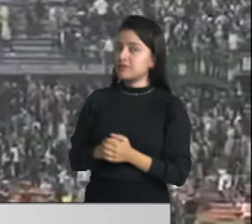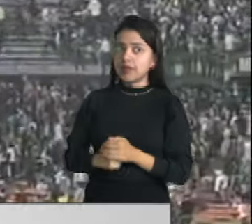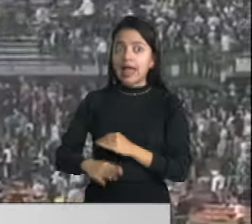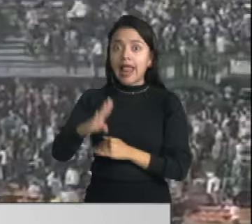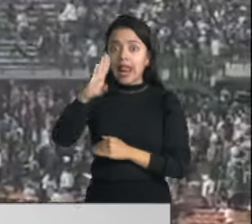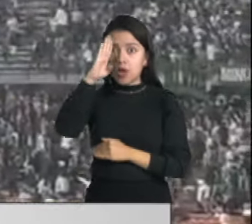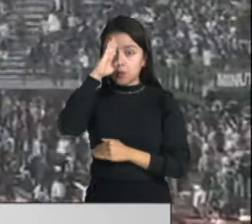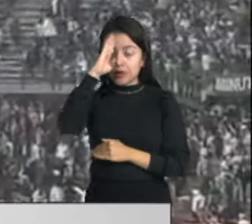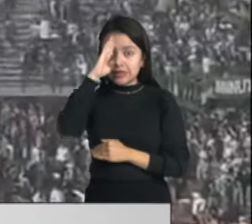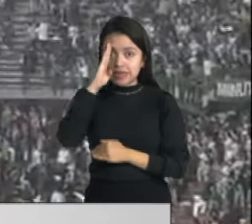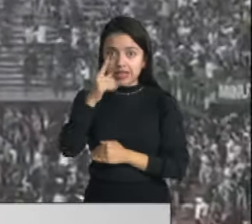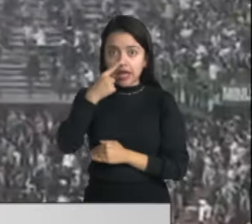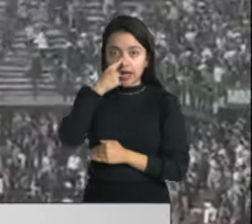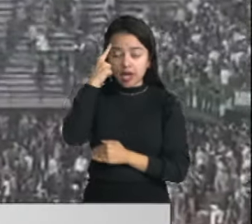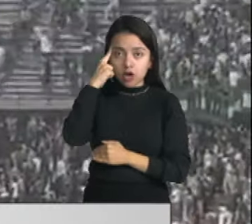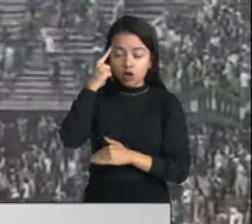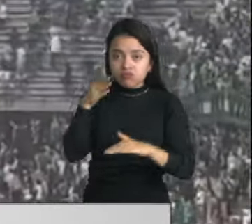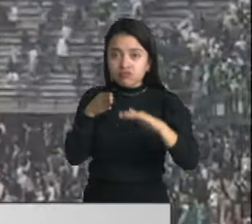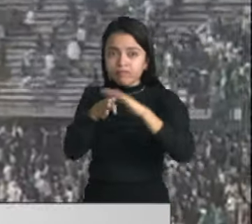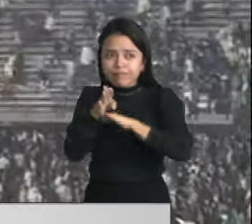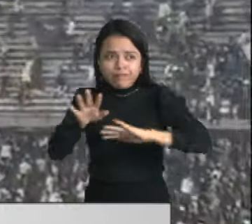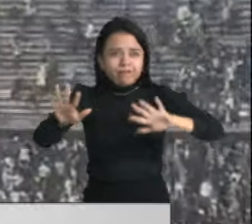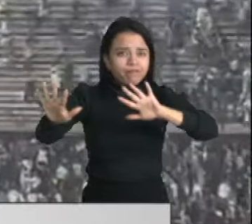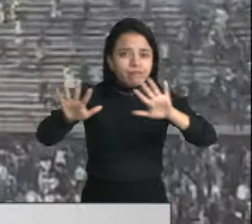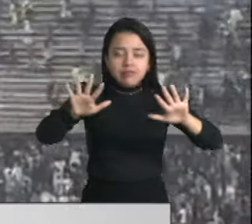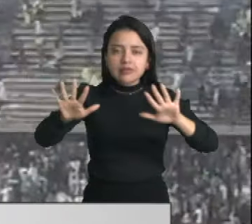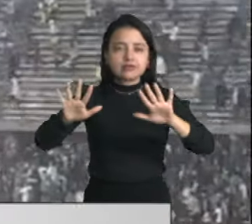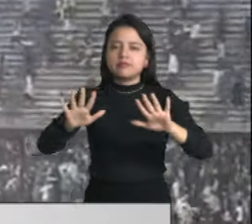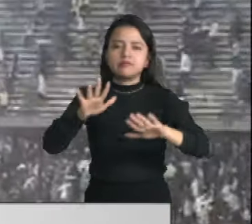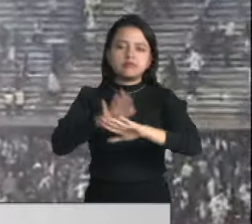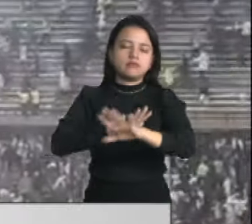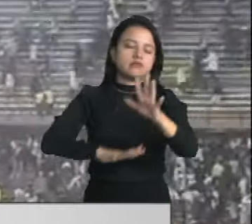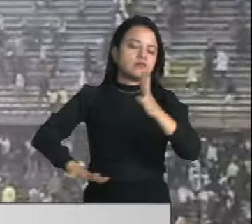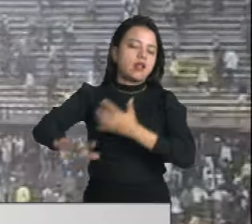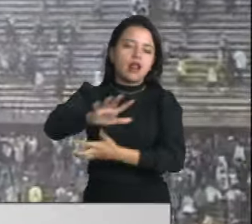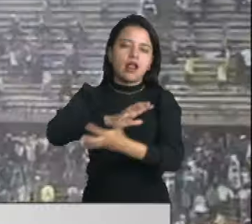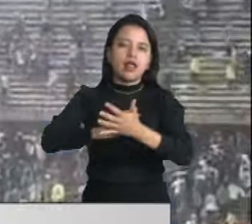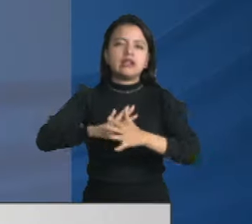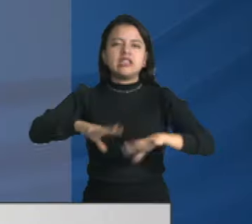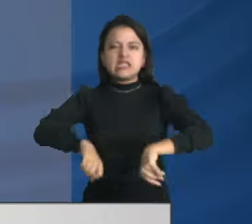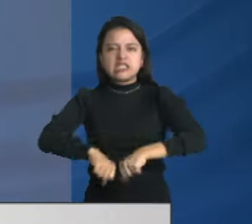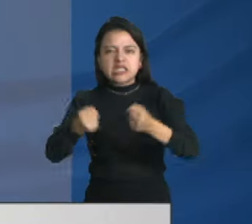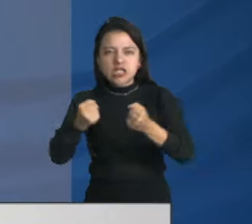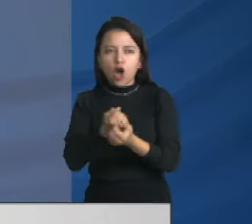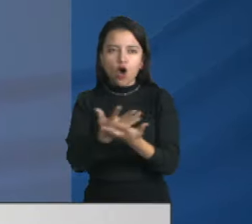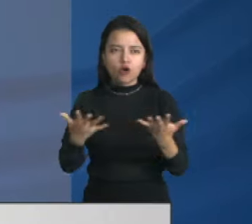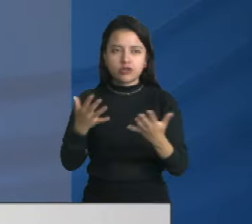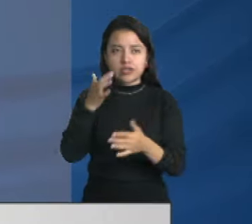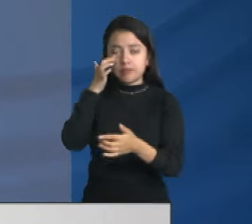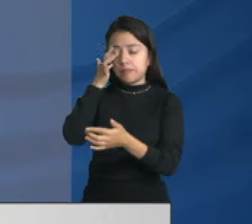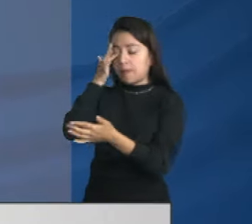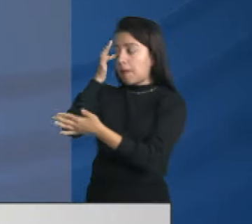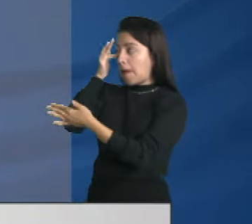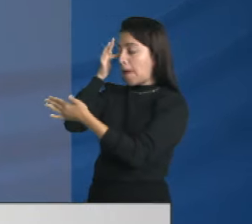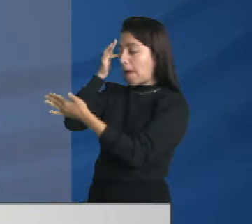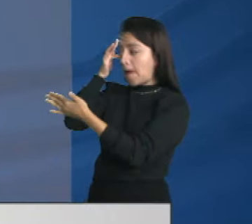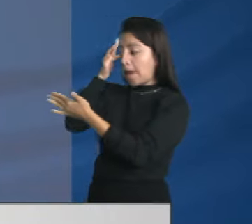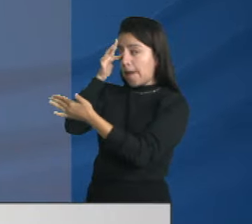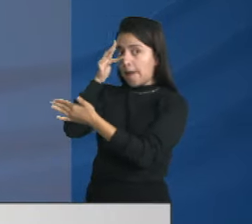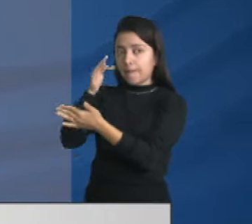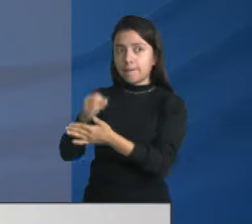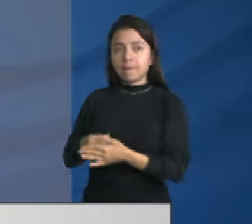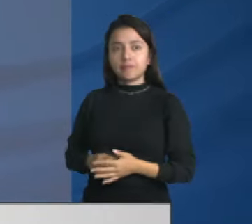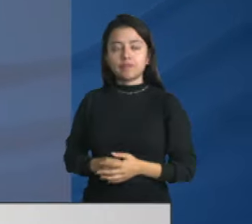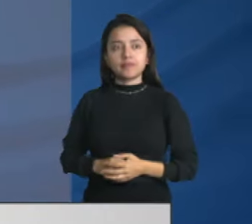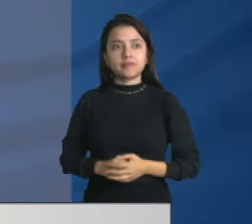intentar disolver la confrontación, pero todo derivó en caos y vandalismo. Y a ver, y